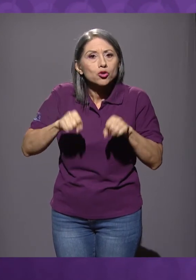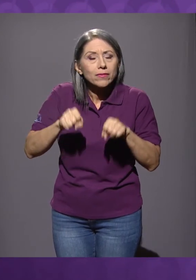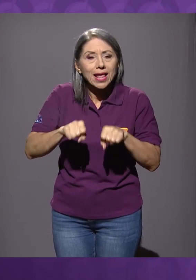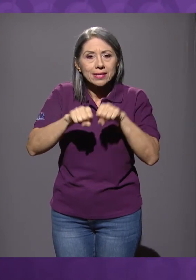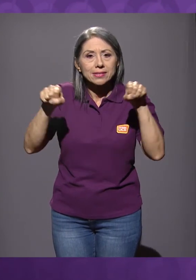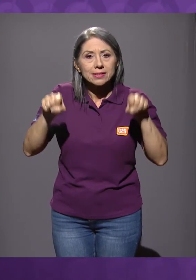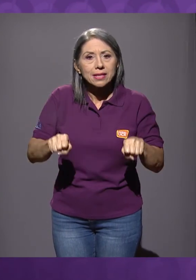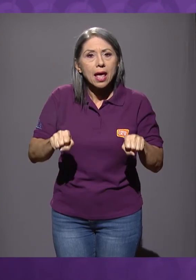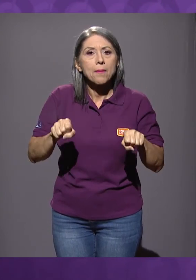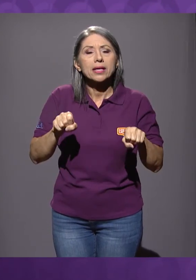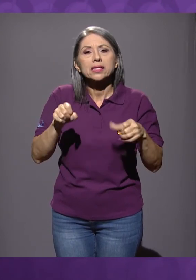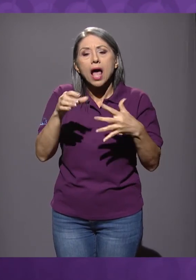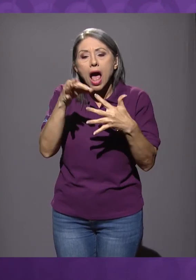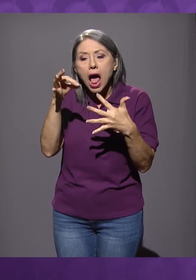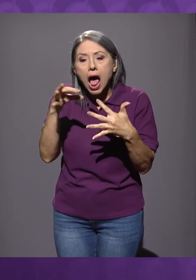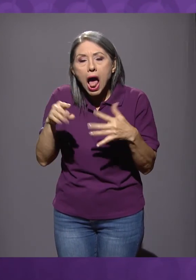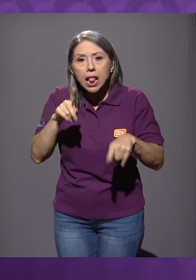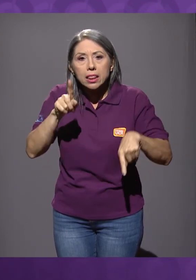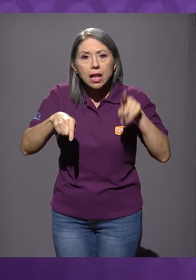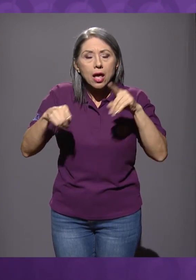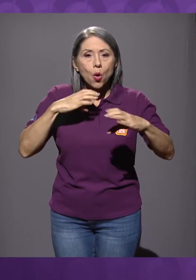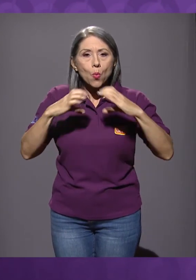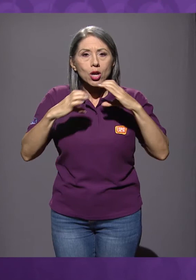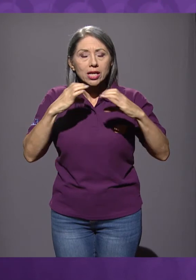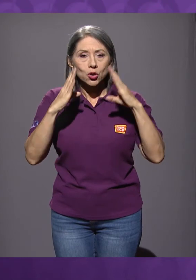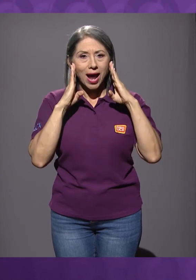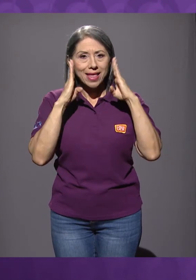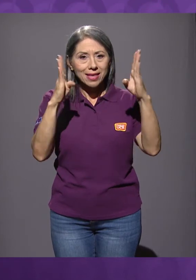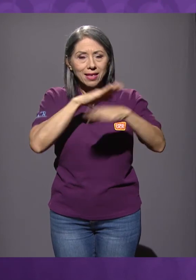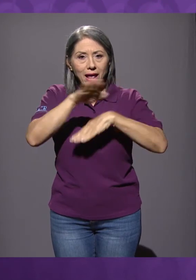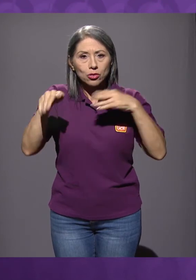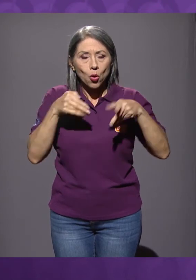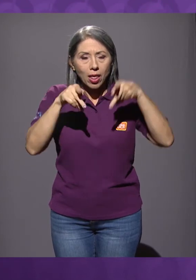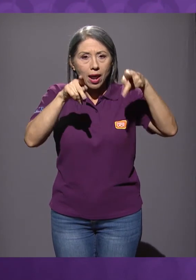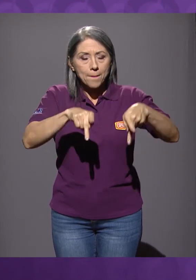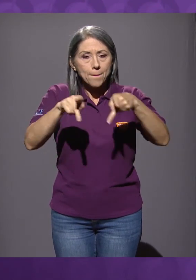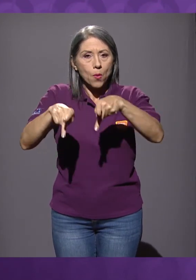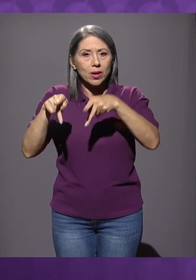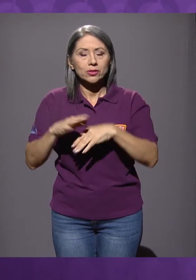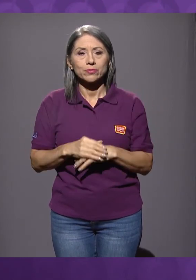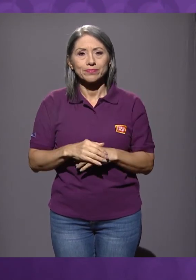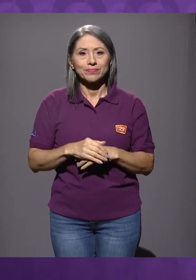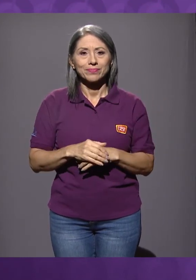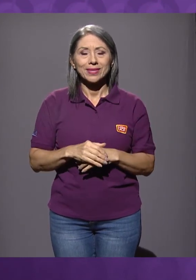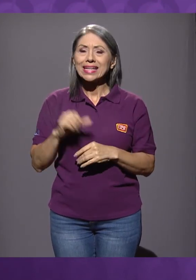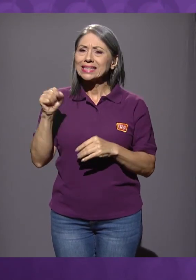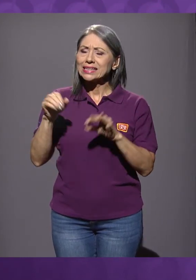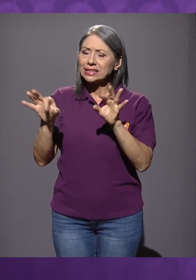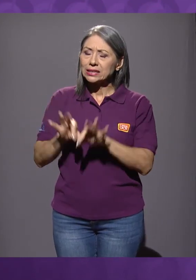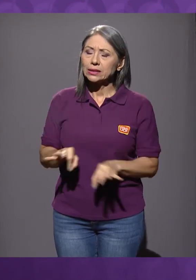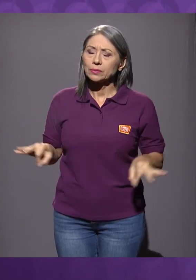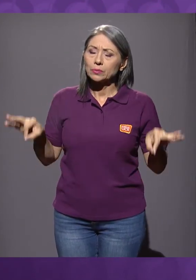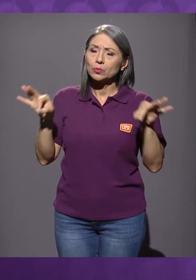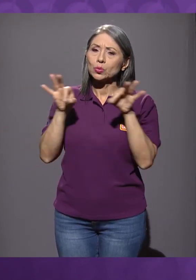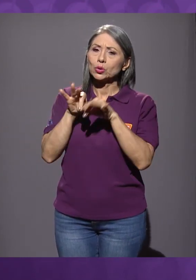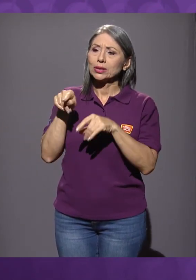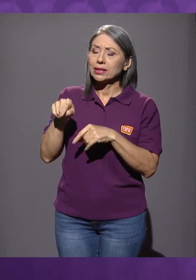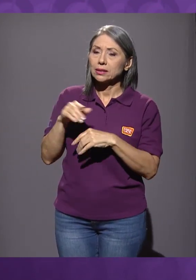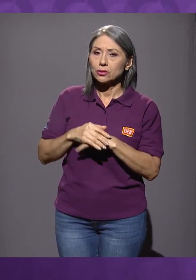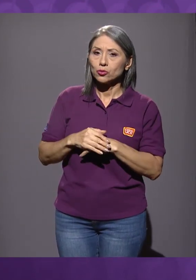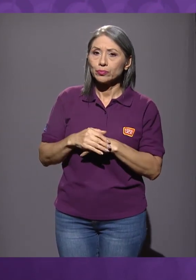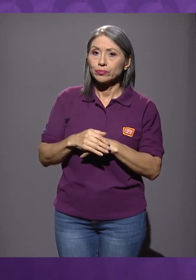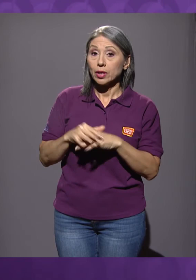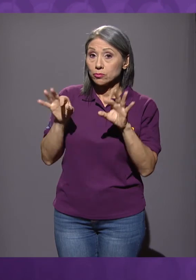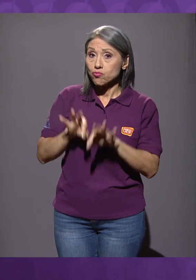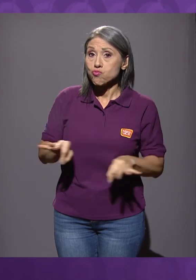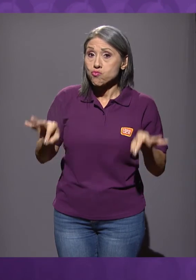de comunicación para atender a toda esta población. Sí, importante esto, ¿verdad? Para cerrar, Andrés,